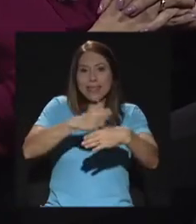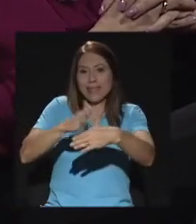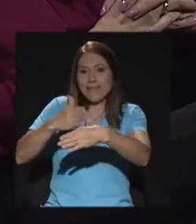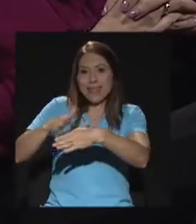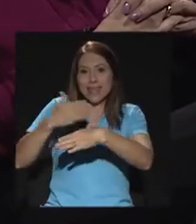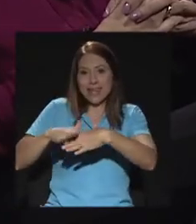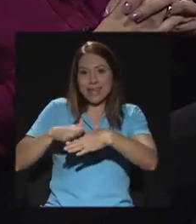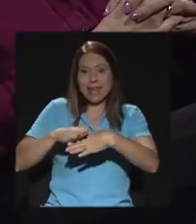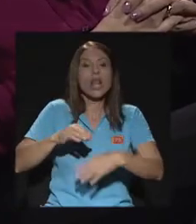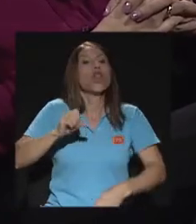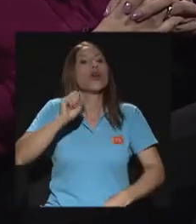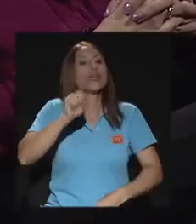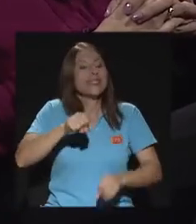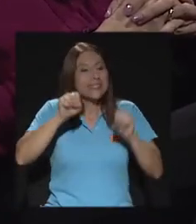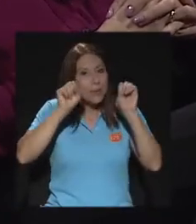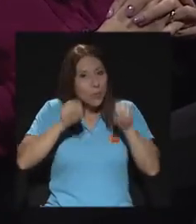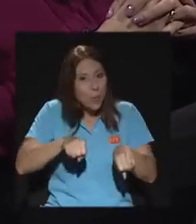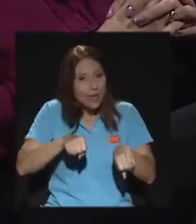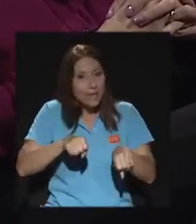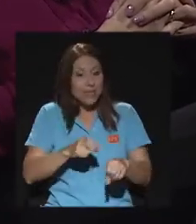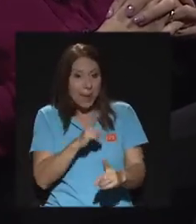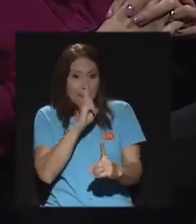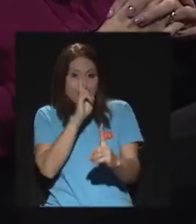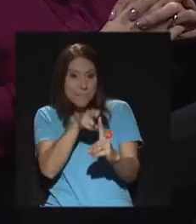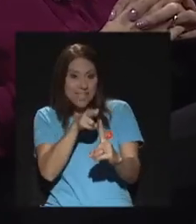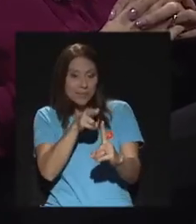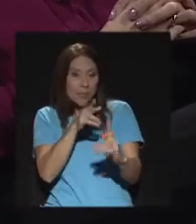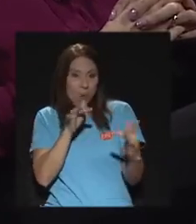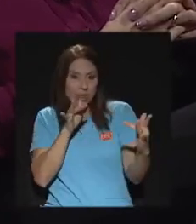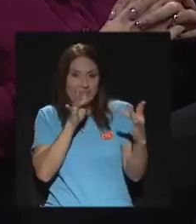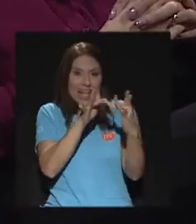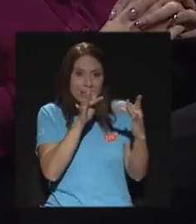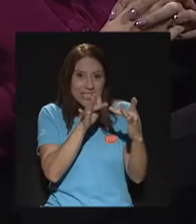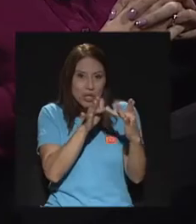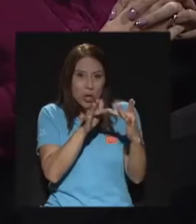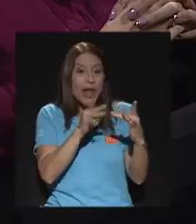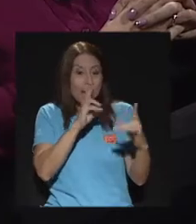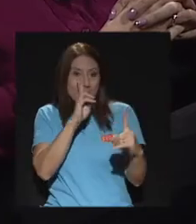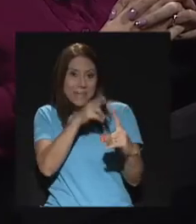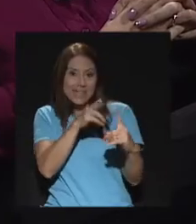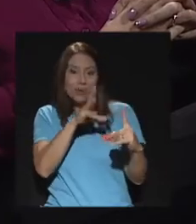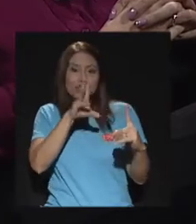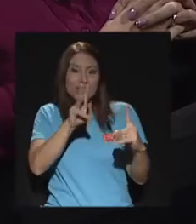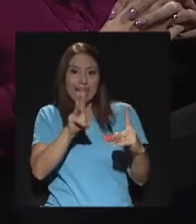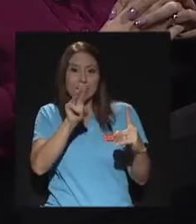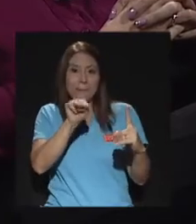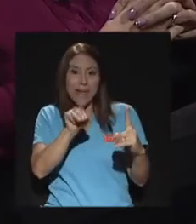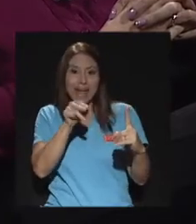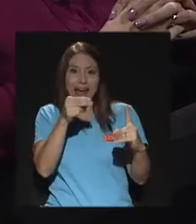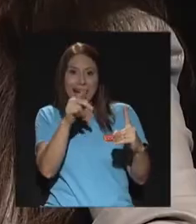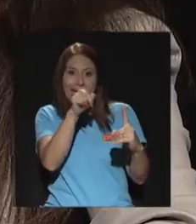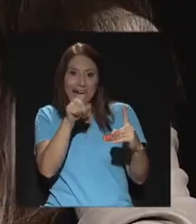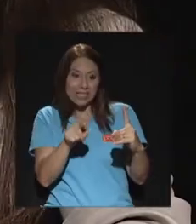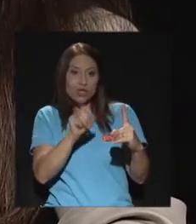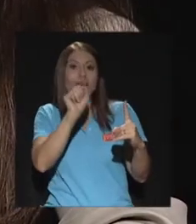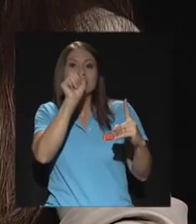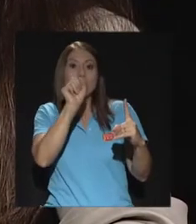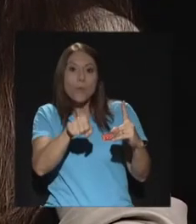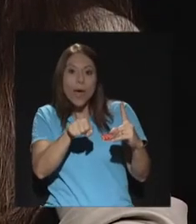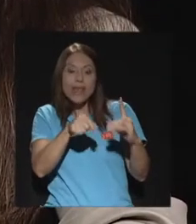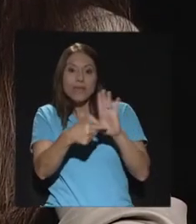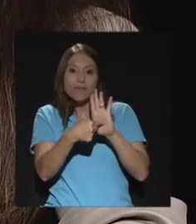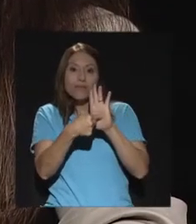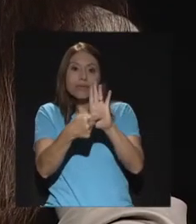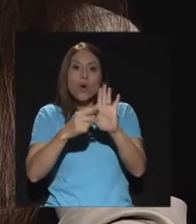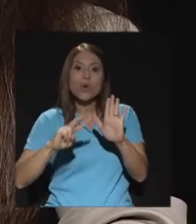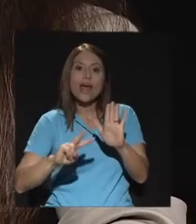se puede es, en un mismo transmisor, en los mismos 6 megahercios, transmitir una doble